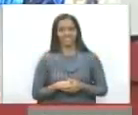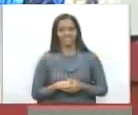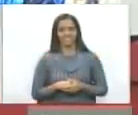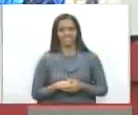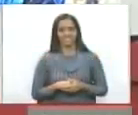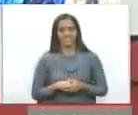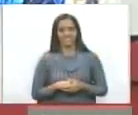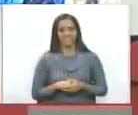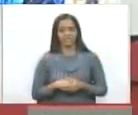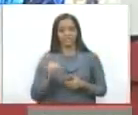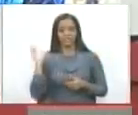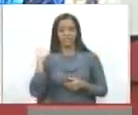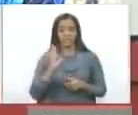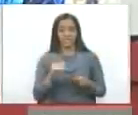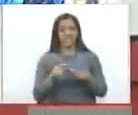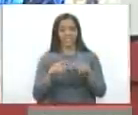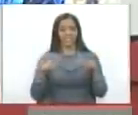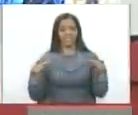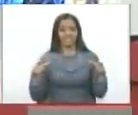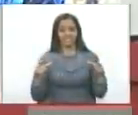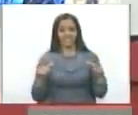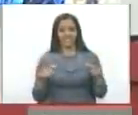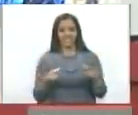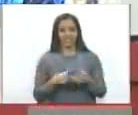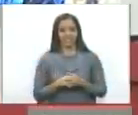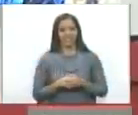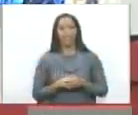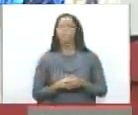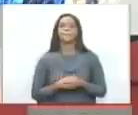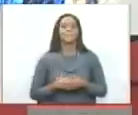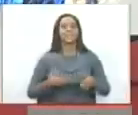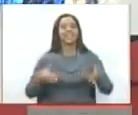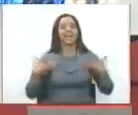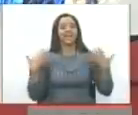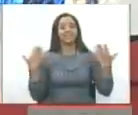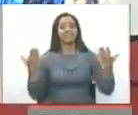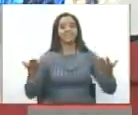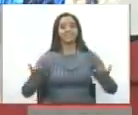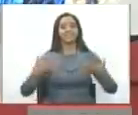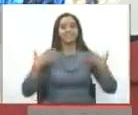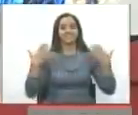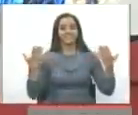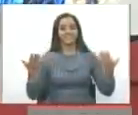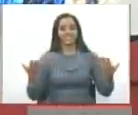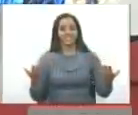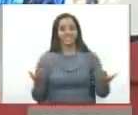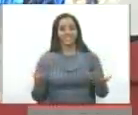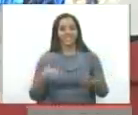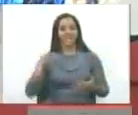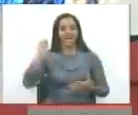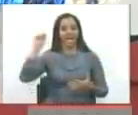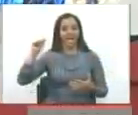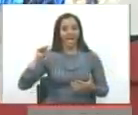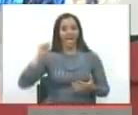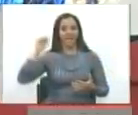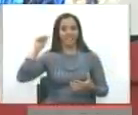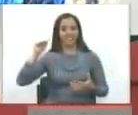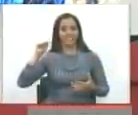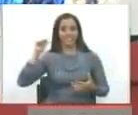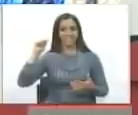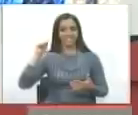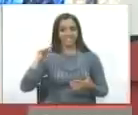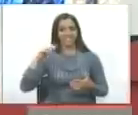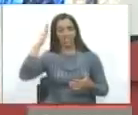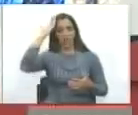Viene lleno del aire fresco de Oriente, de Corea,